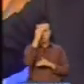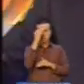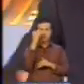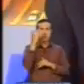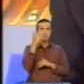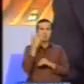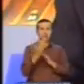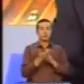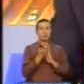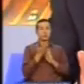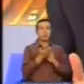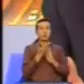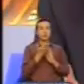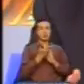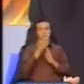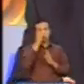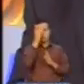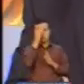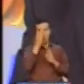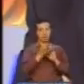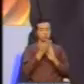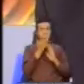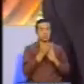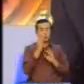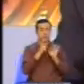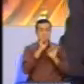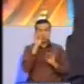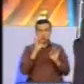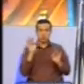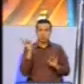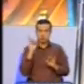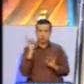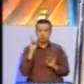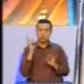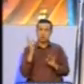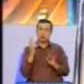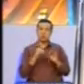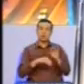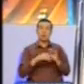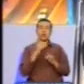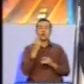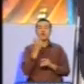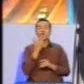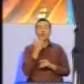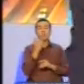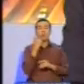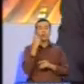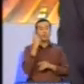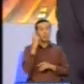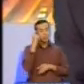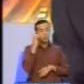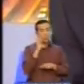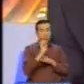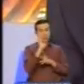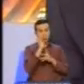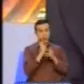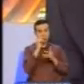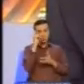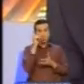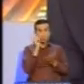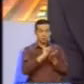y no es cuestión de los porcentajes, es cuestión de la capacidad de pago y dentro del presupuesto del